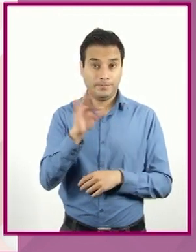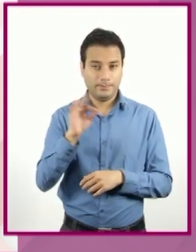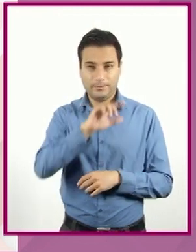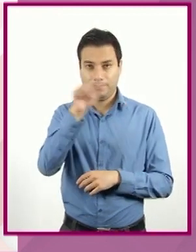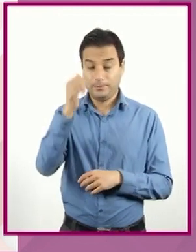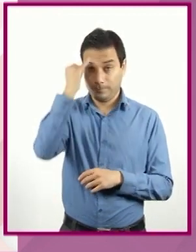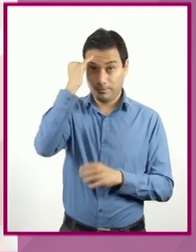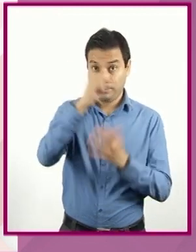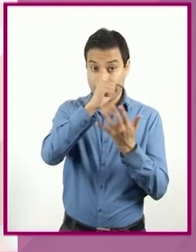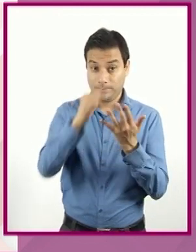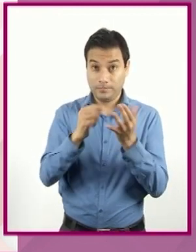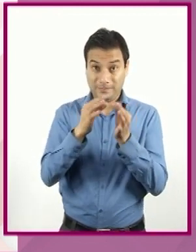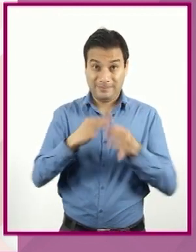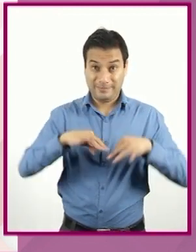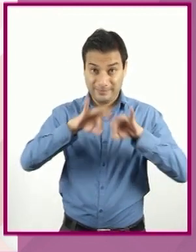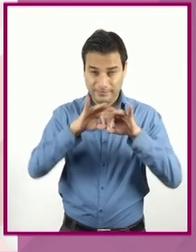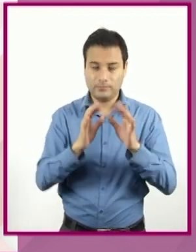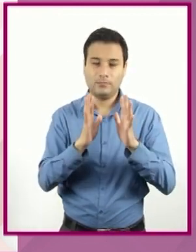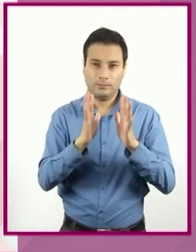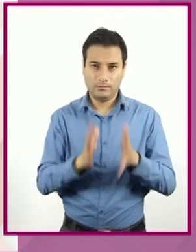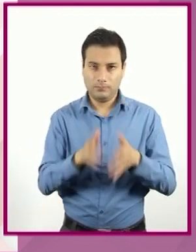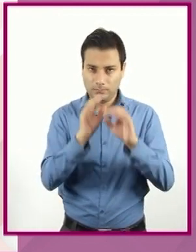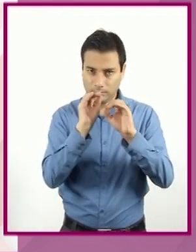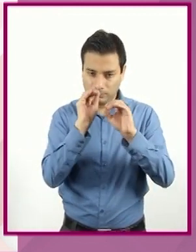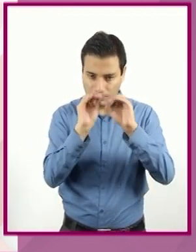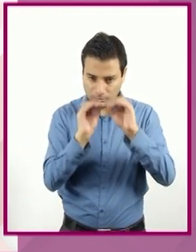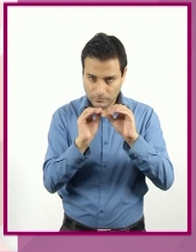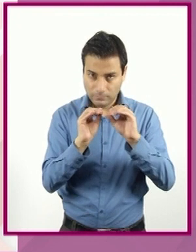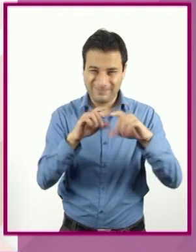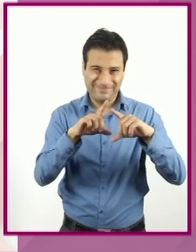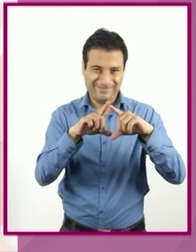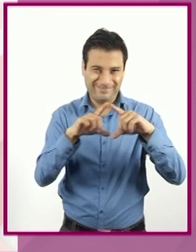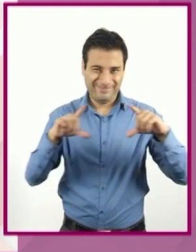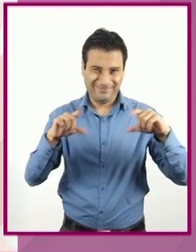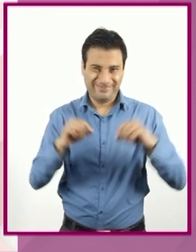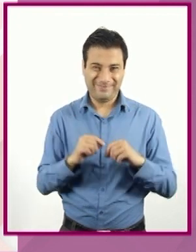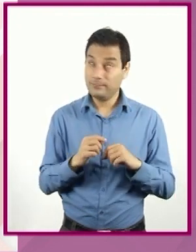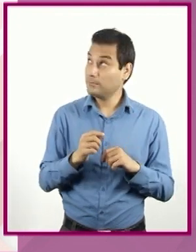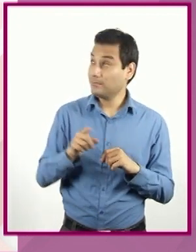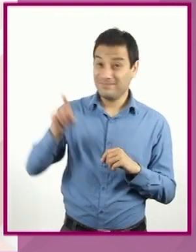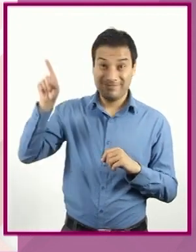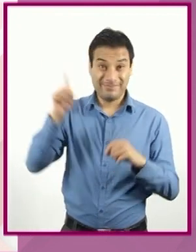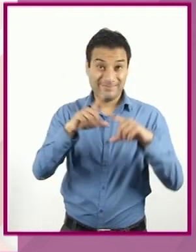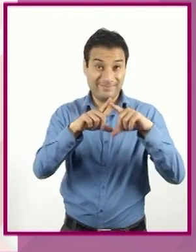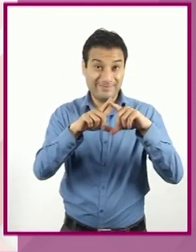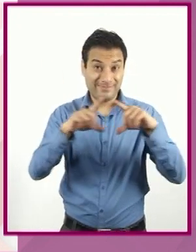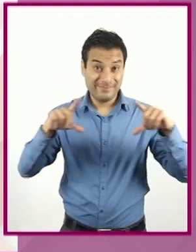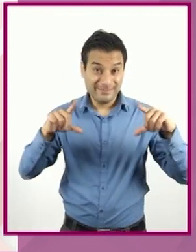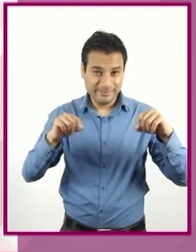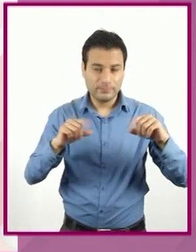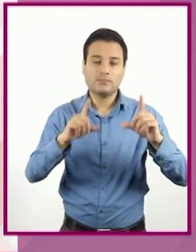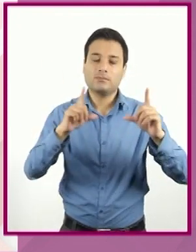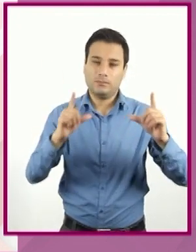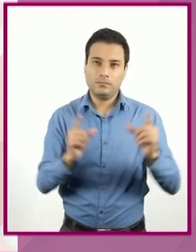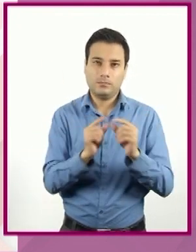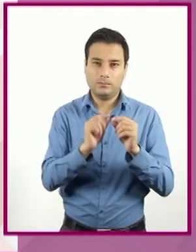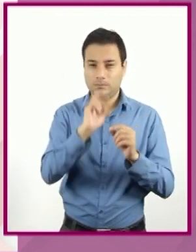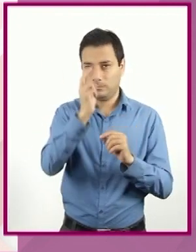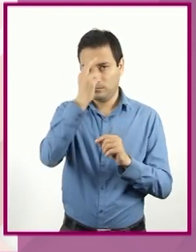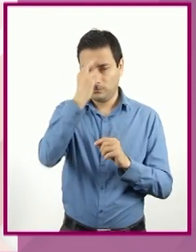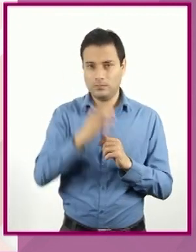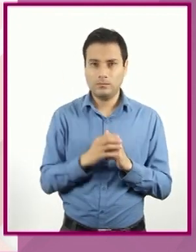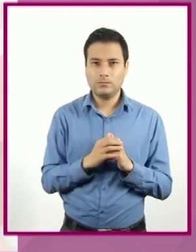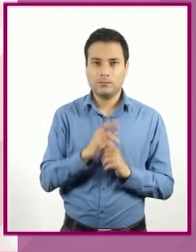las escribió en fichas usando varios recursos. Esta ficha es una de resumen. Tal vez recuerden que las